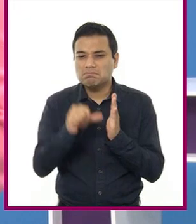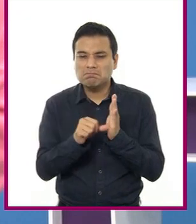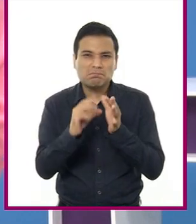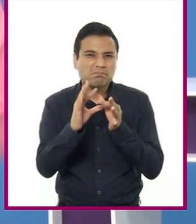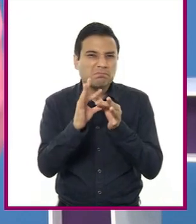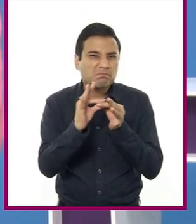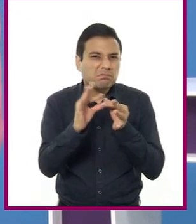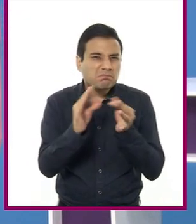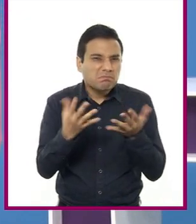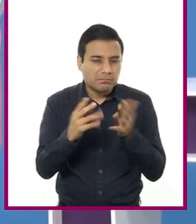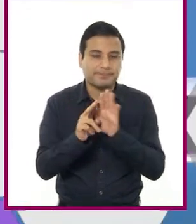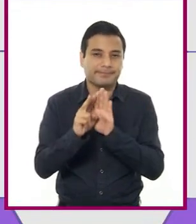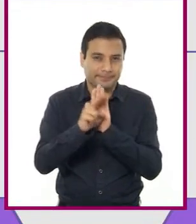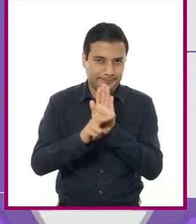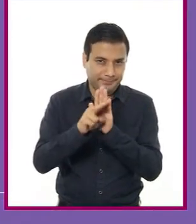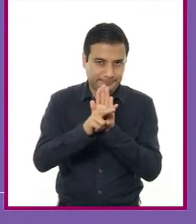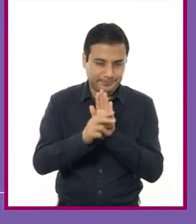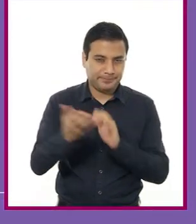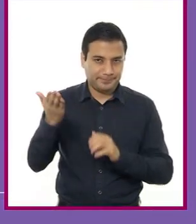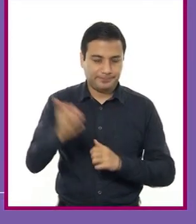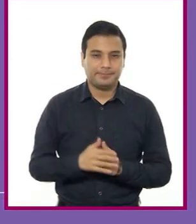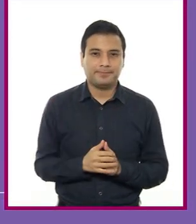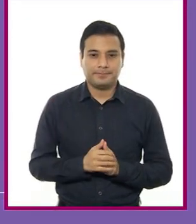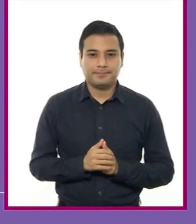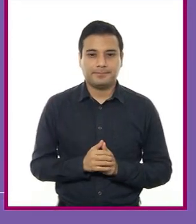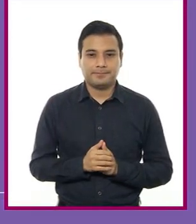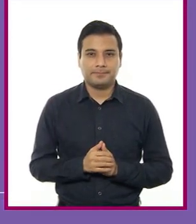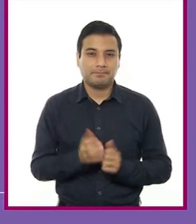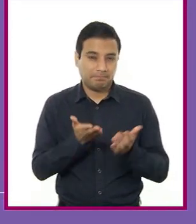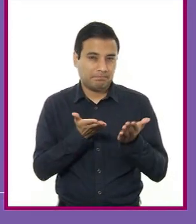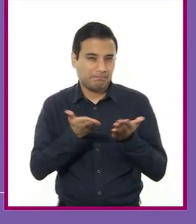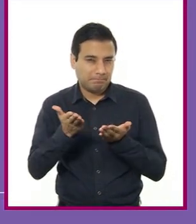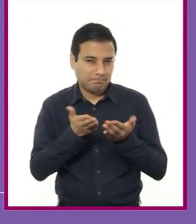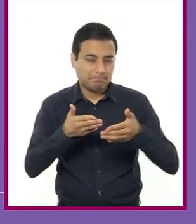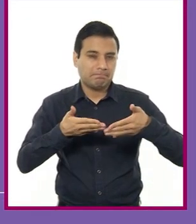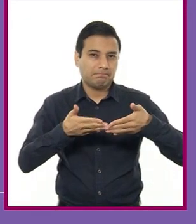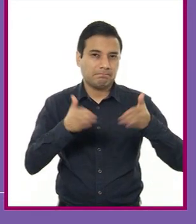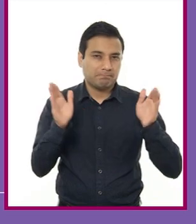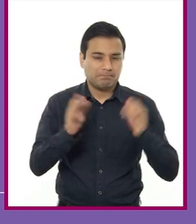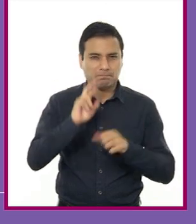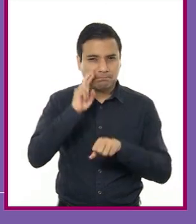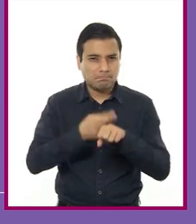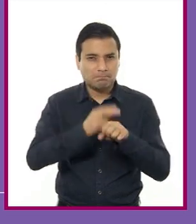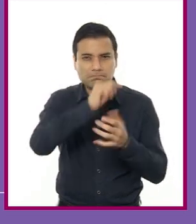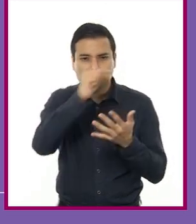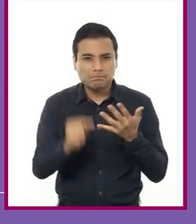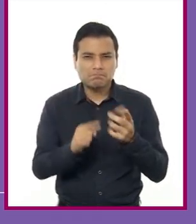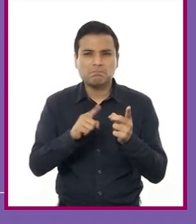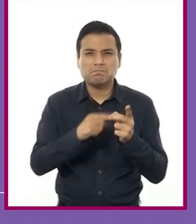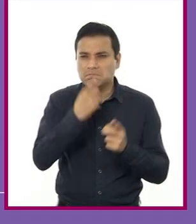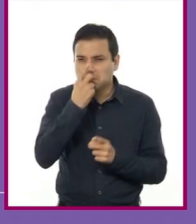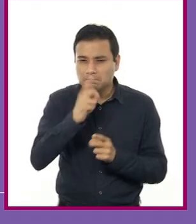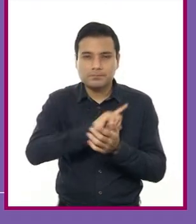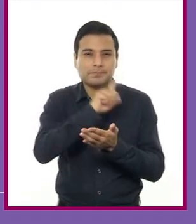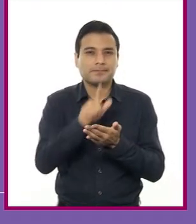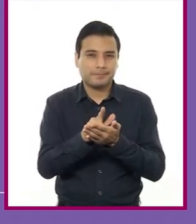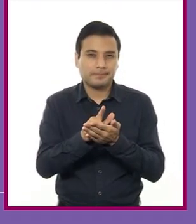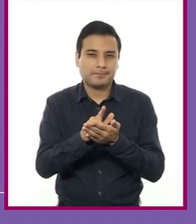del siguiente video. Las obligaciones de los servidores públicos se establecen en la Ley General de